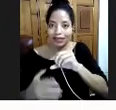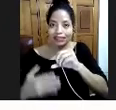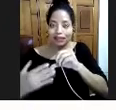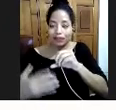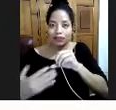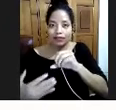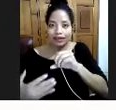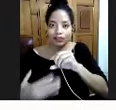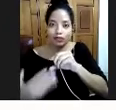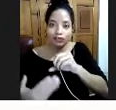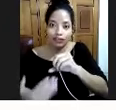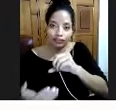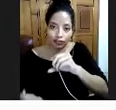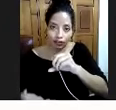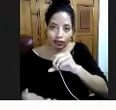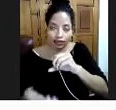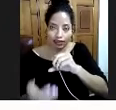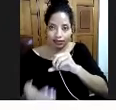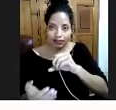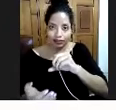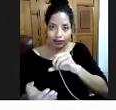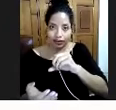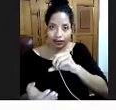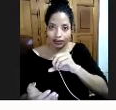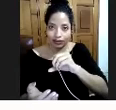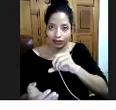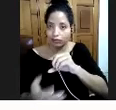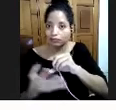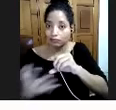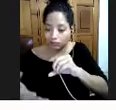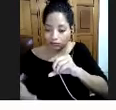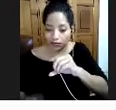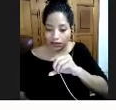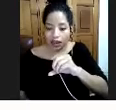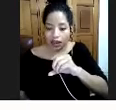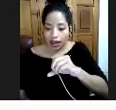está mal. El problema es cómo se gestiona esta tecnología, ¿no?